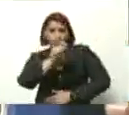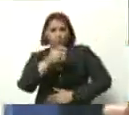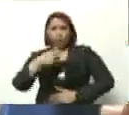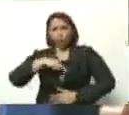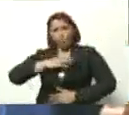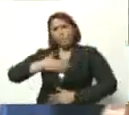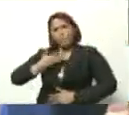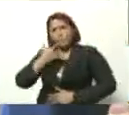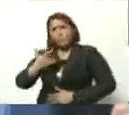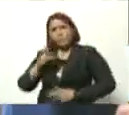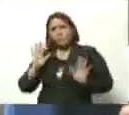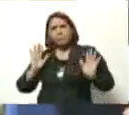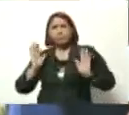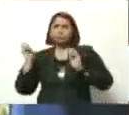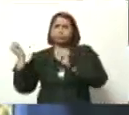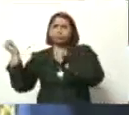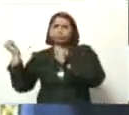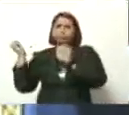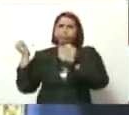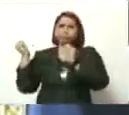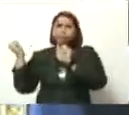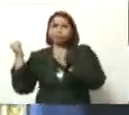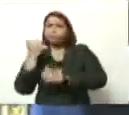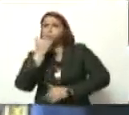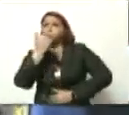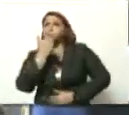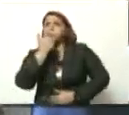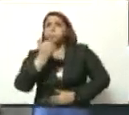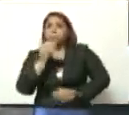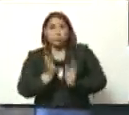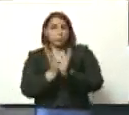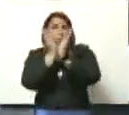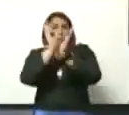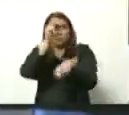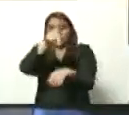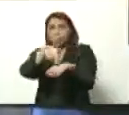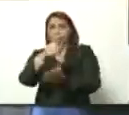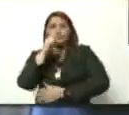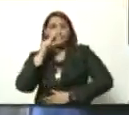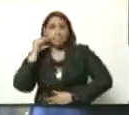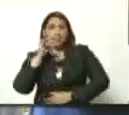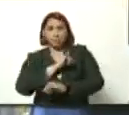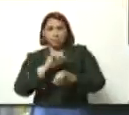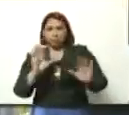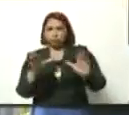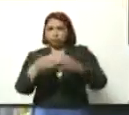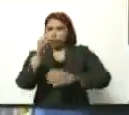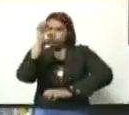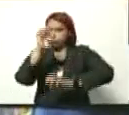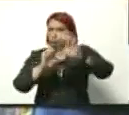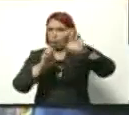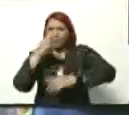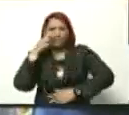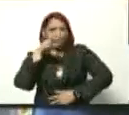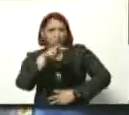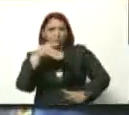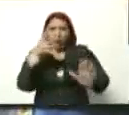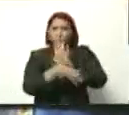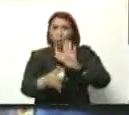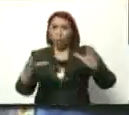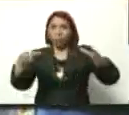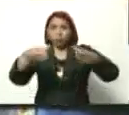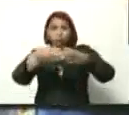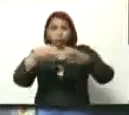decir que san juan bautista está a punto de anotar carrera en la unesco en parís porque el órgano evaluador de esta organización